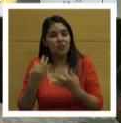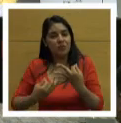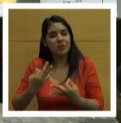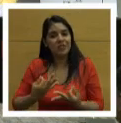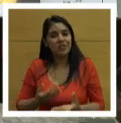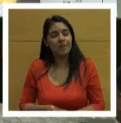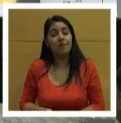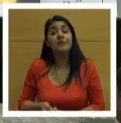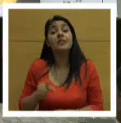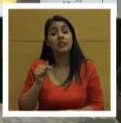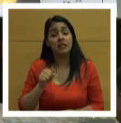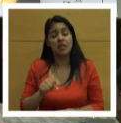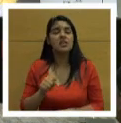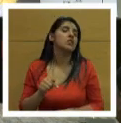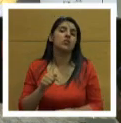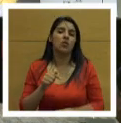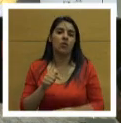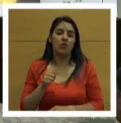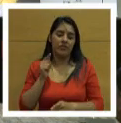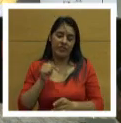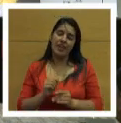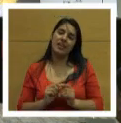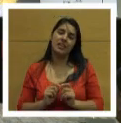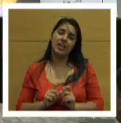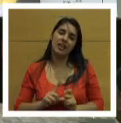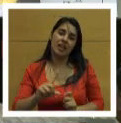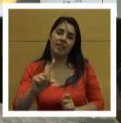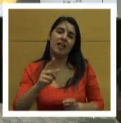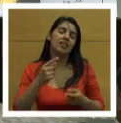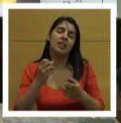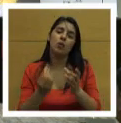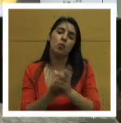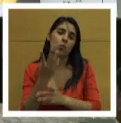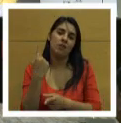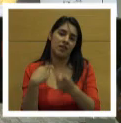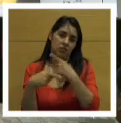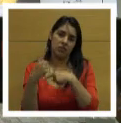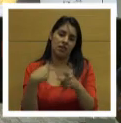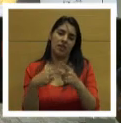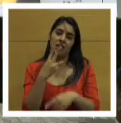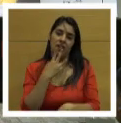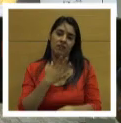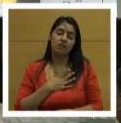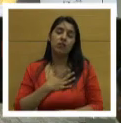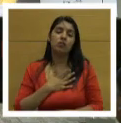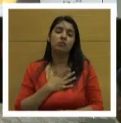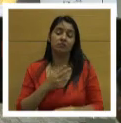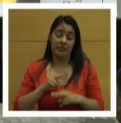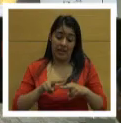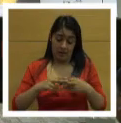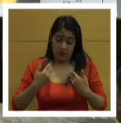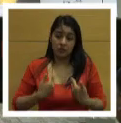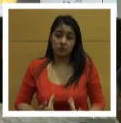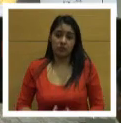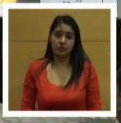que, obviamente, para ella, y de ahí en adelante, fue otra la historia que ella vivió desde el punto de vista de su reparación.